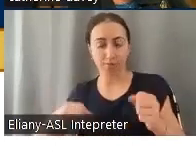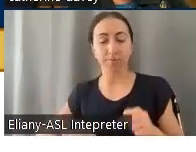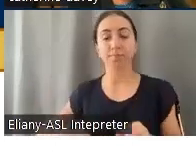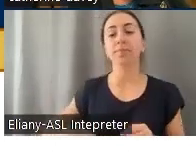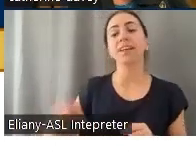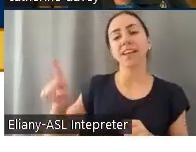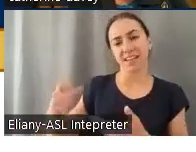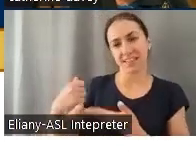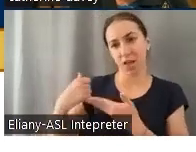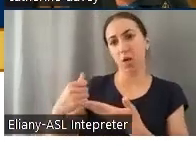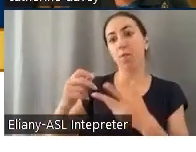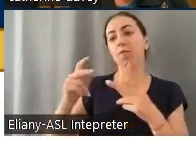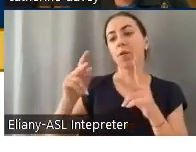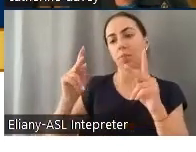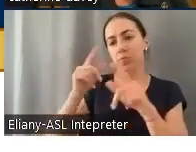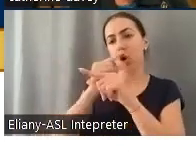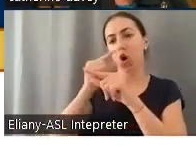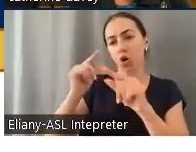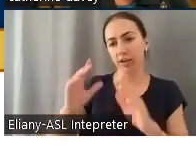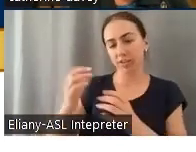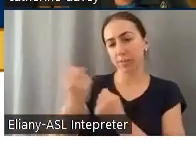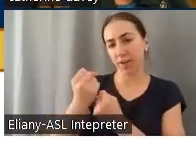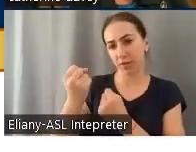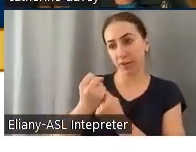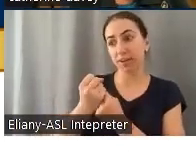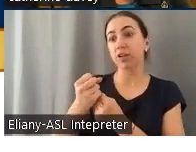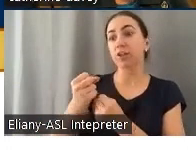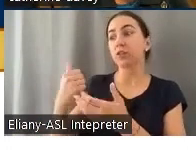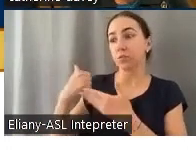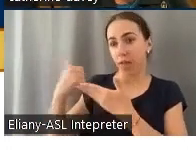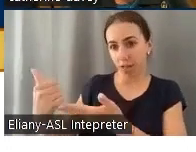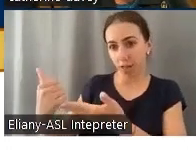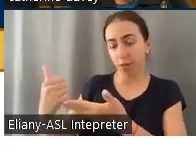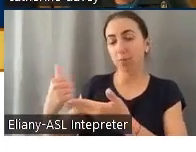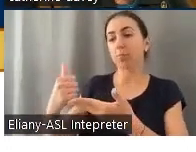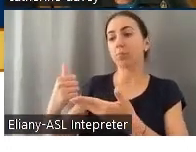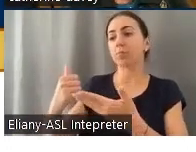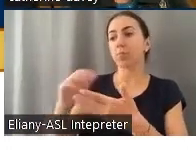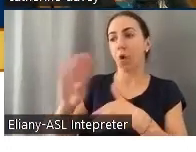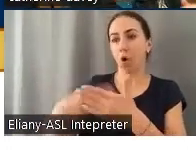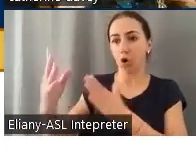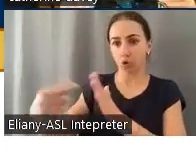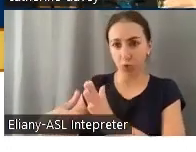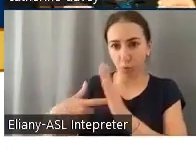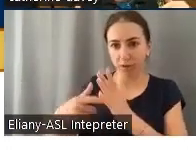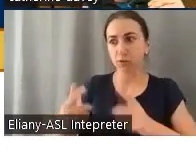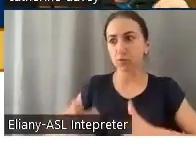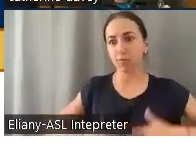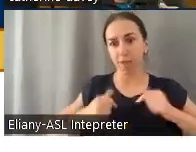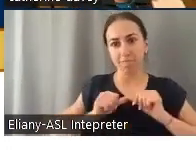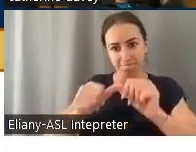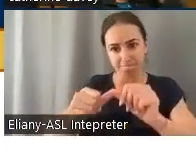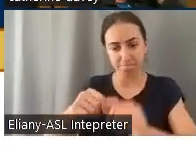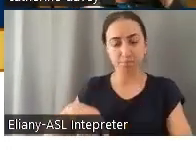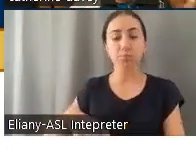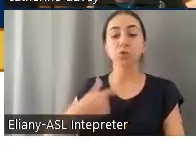finanzas y bienestar físico y necesita la ayuda de un defensor tutelar para poder llegar a ciertos requerimientos para